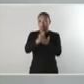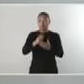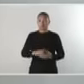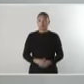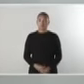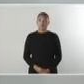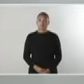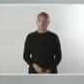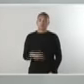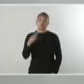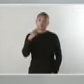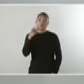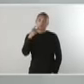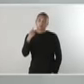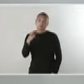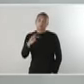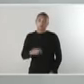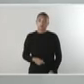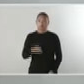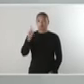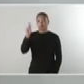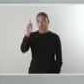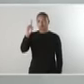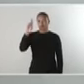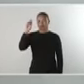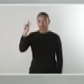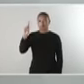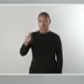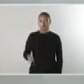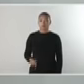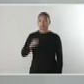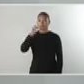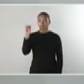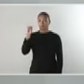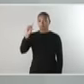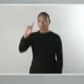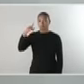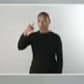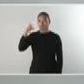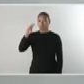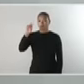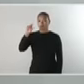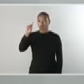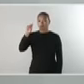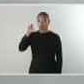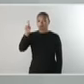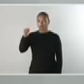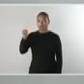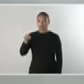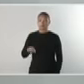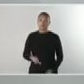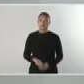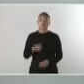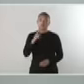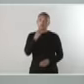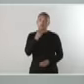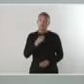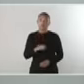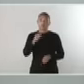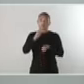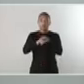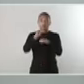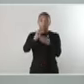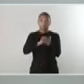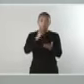tiene el uso de la palabra el candidato del partido de la Revolución democrática Jorge Osvaldo Valdez Vargas por un minuto amigo